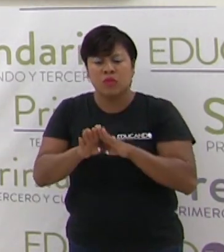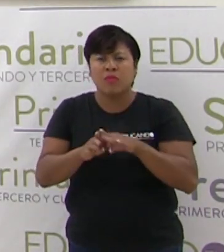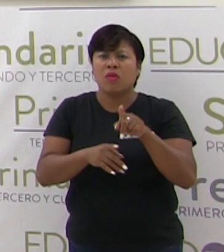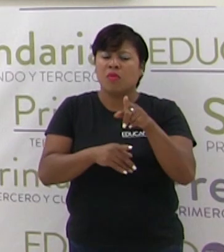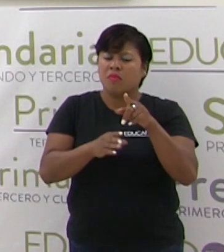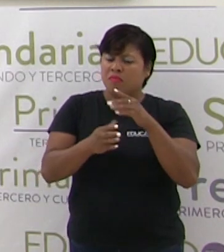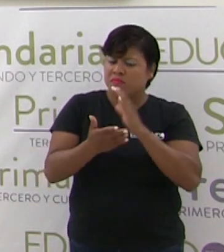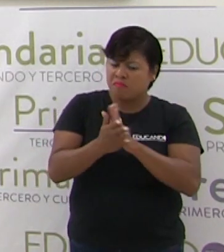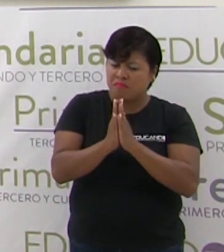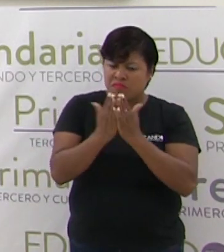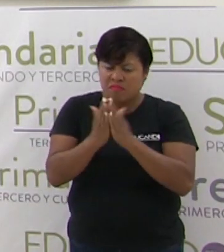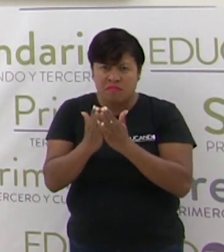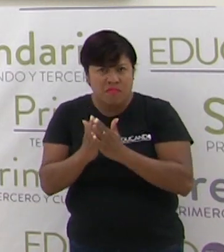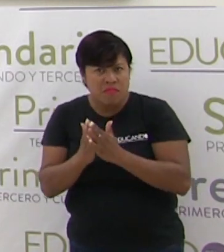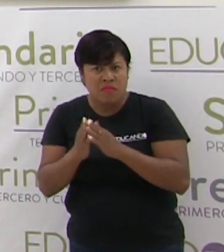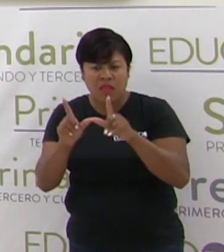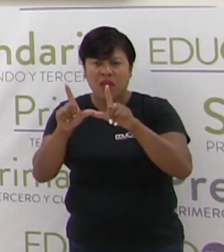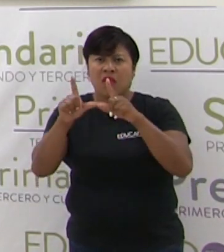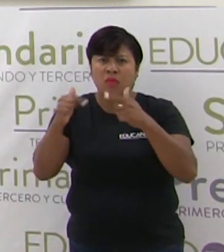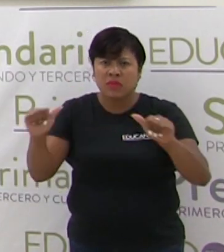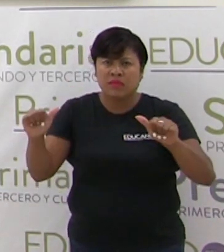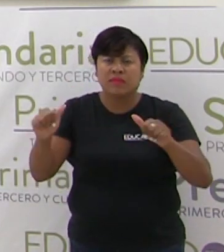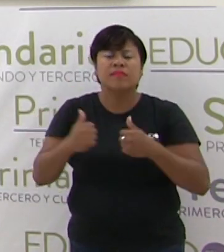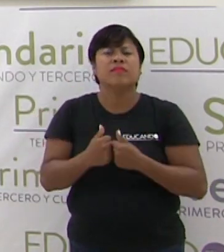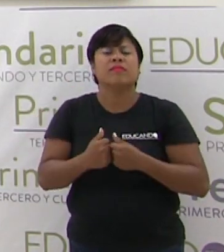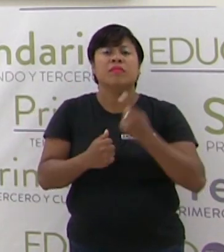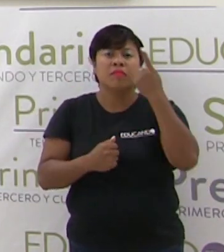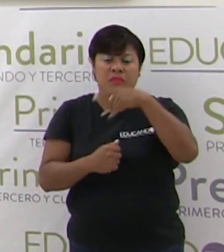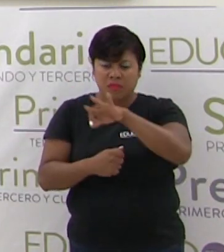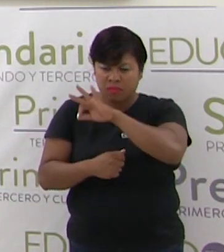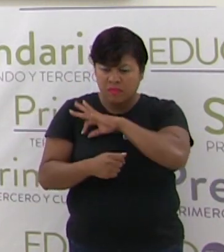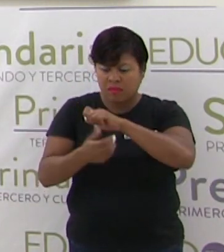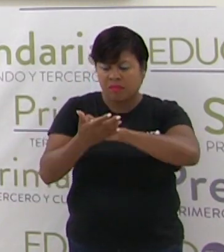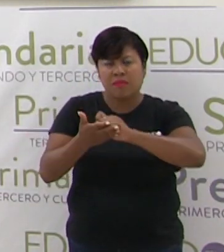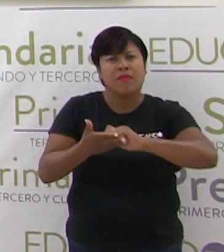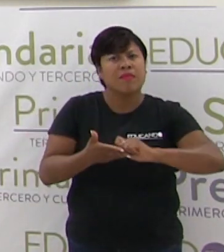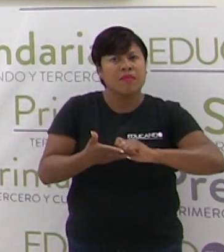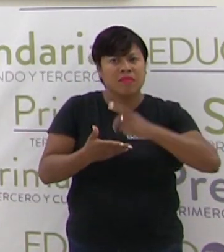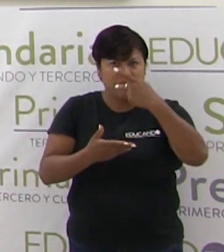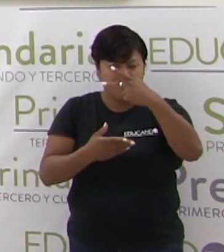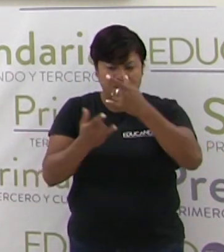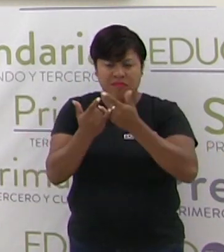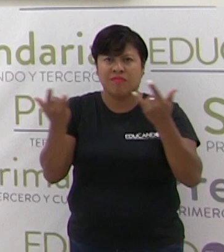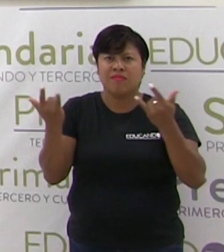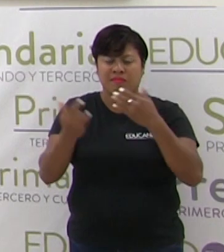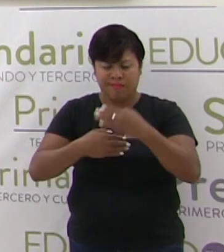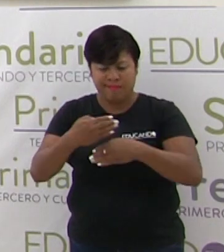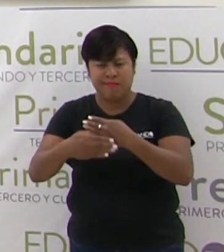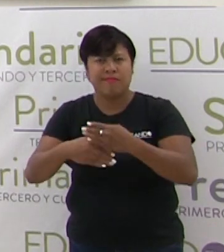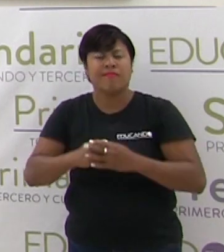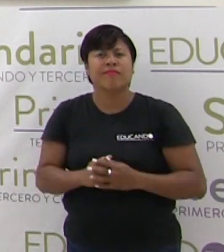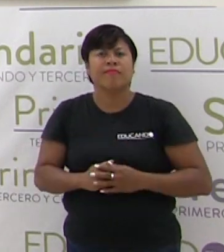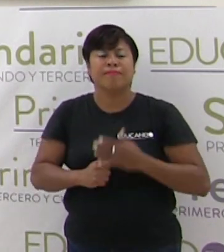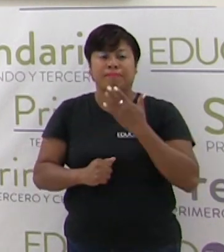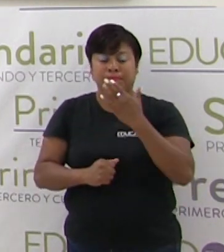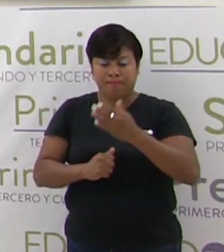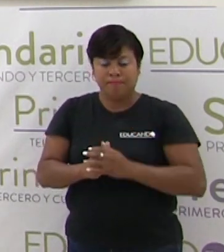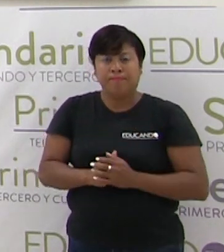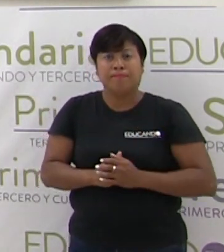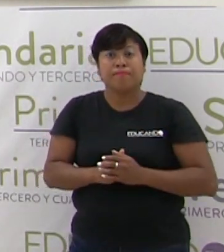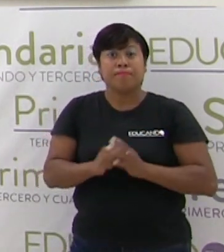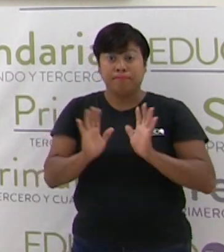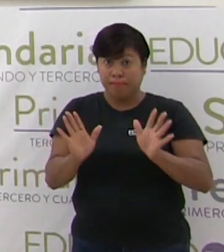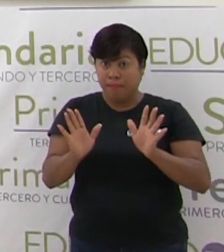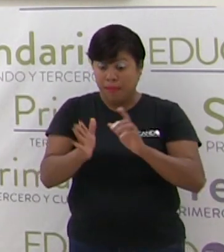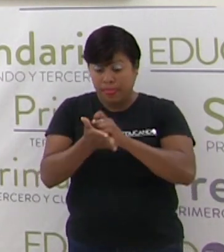de la literatura, lingüísticos, para poder escribir su crónica. Muy bien, y